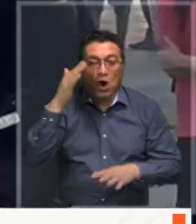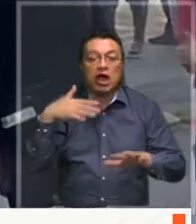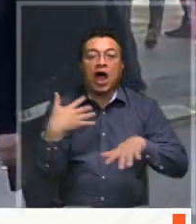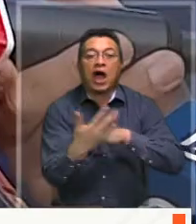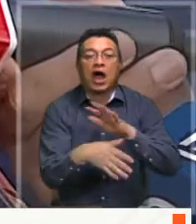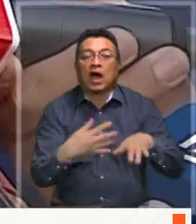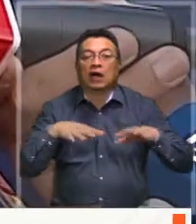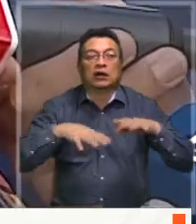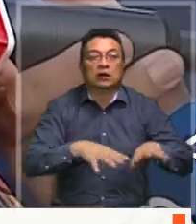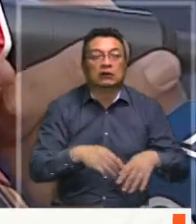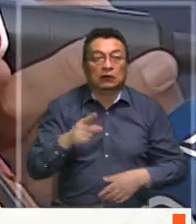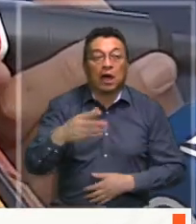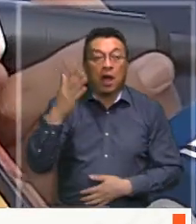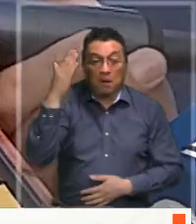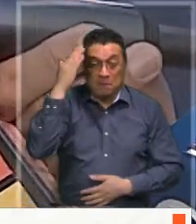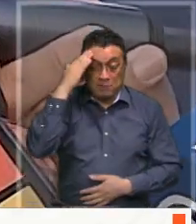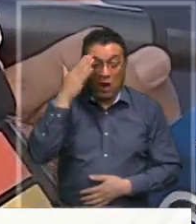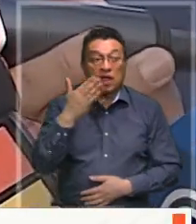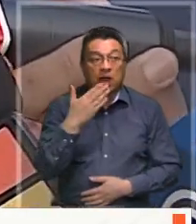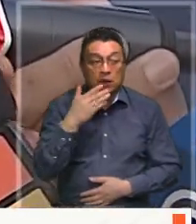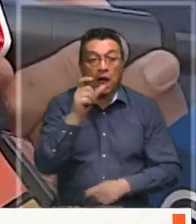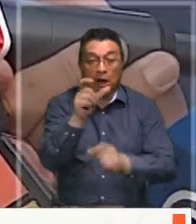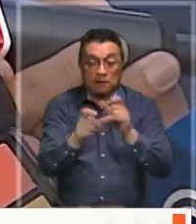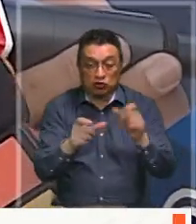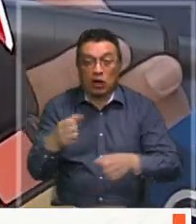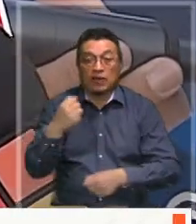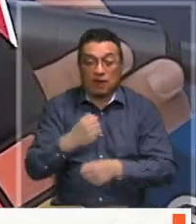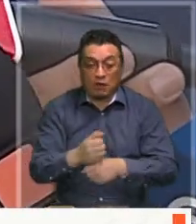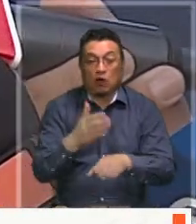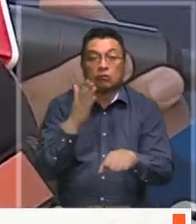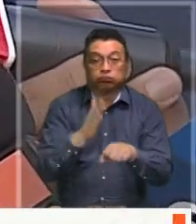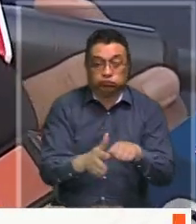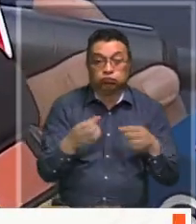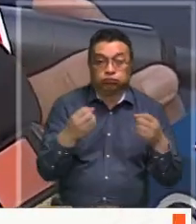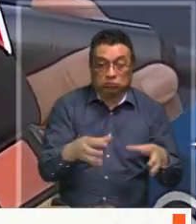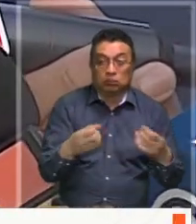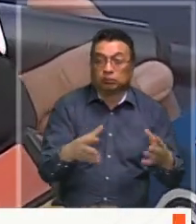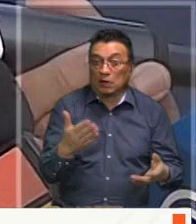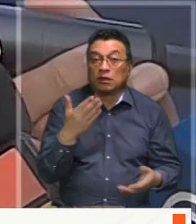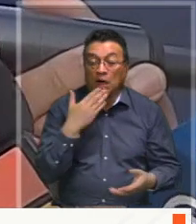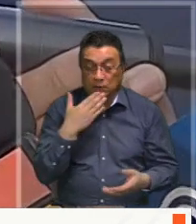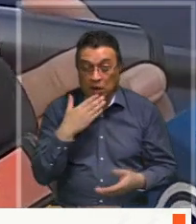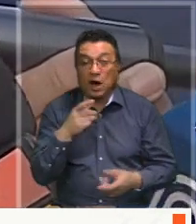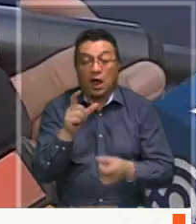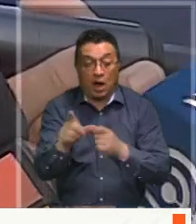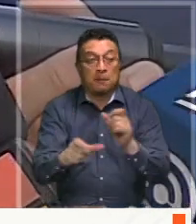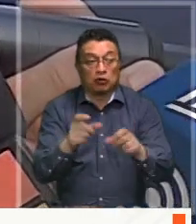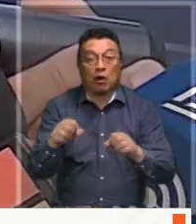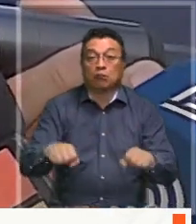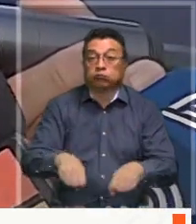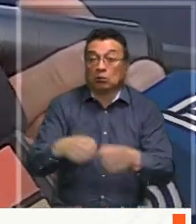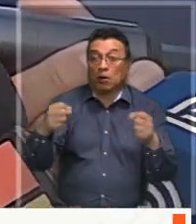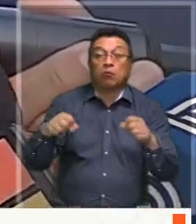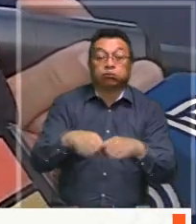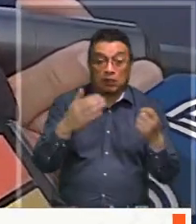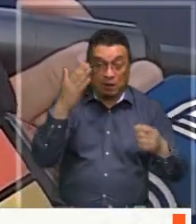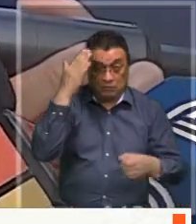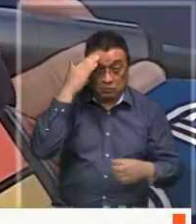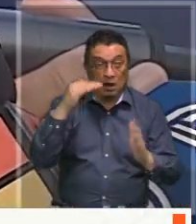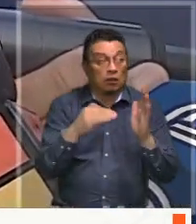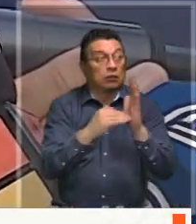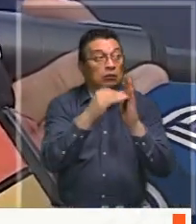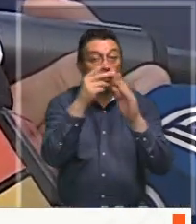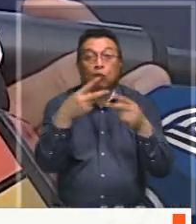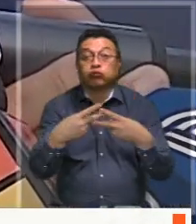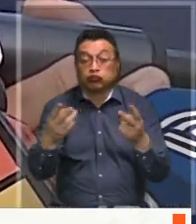social. La memoria también es personas que perdieron su trabajo, la memoria es también que nos hayan destruido, ¿no es cierto?, los edificios